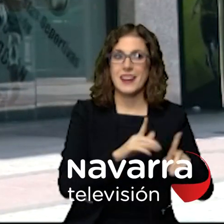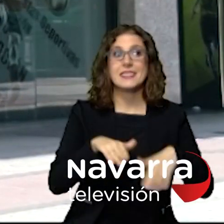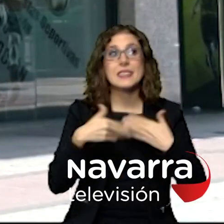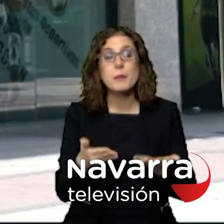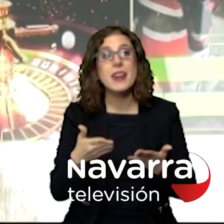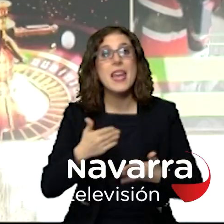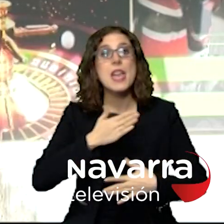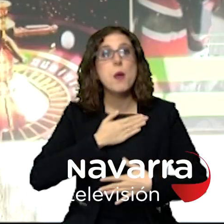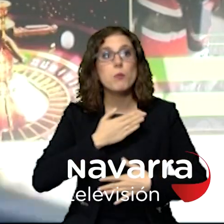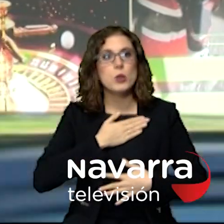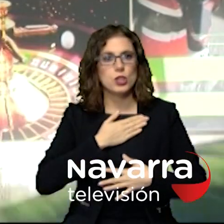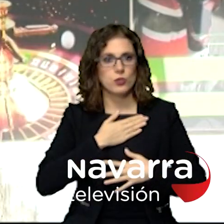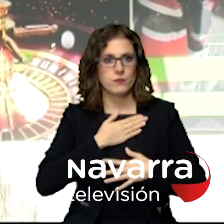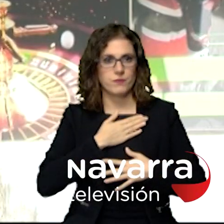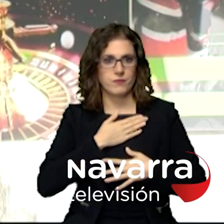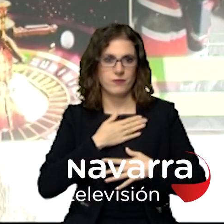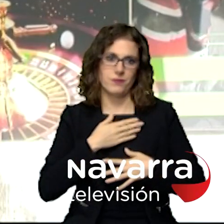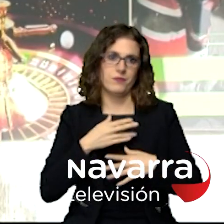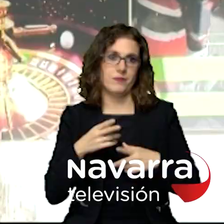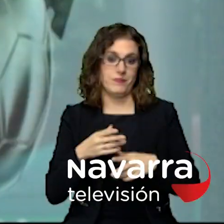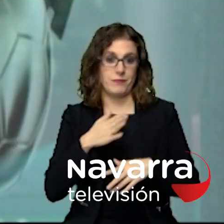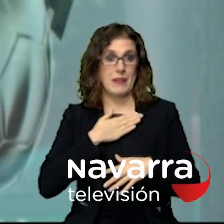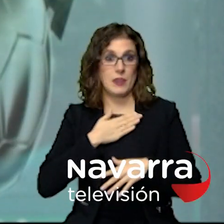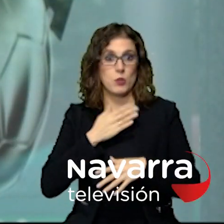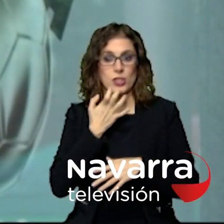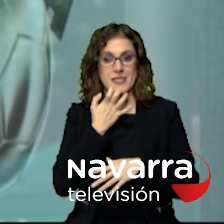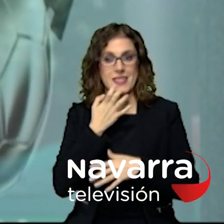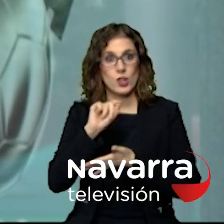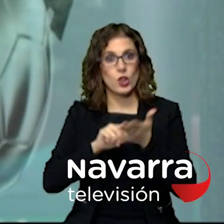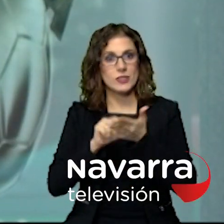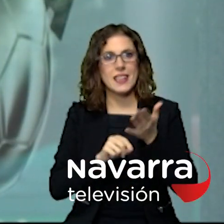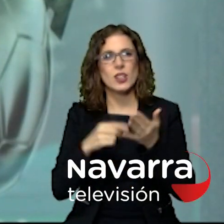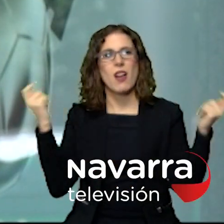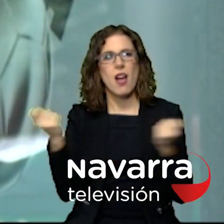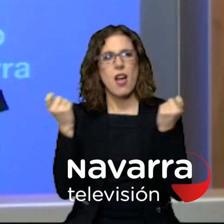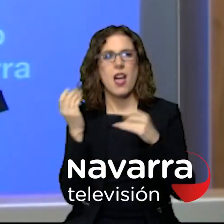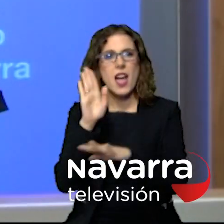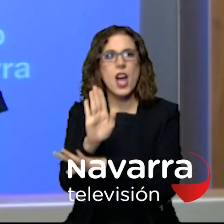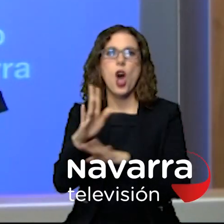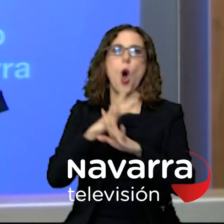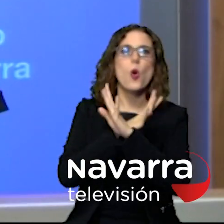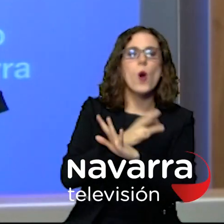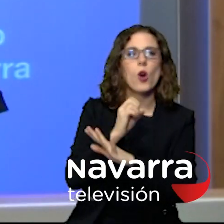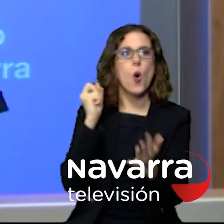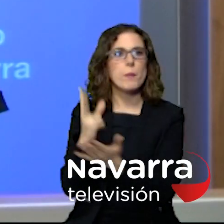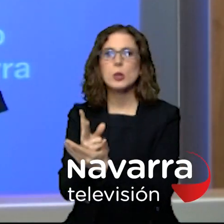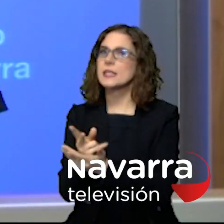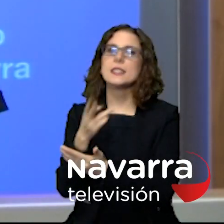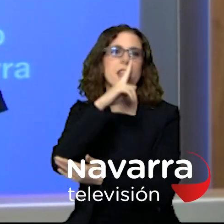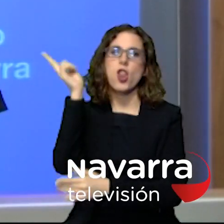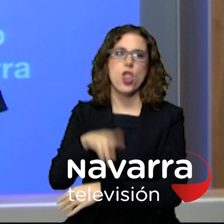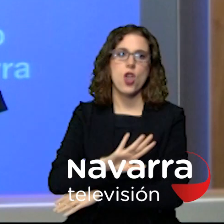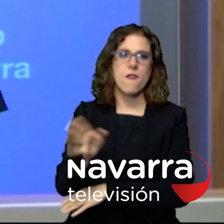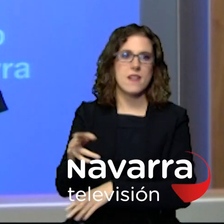establece que no se podrá aplicar la deducción cuando el contrato de patrimonio publicita el juego o las apuestas. No incentivar fiscalmente